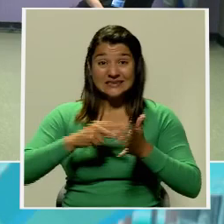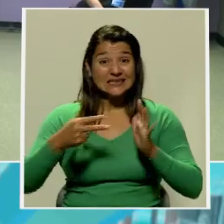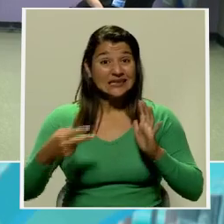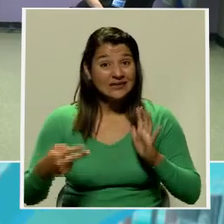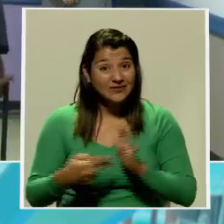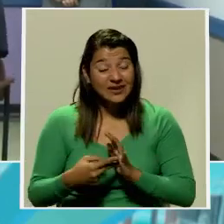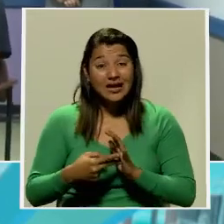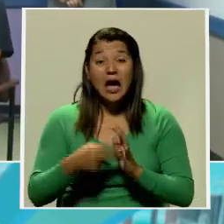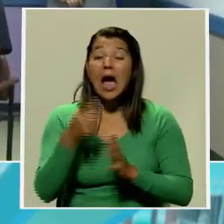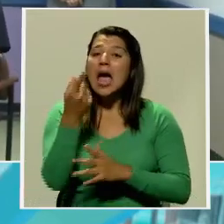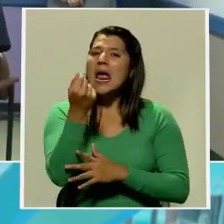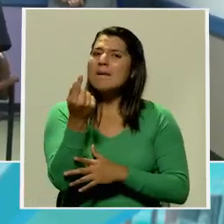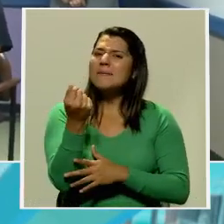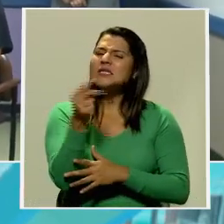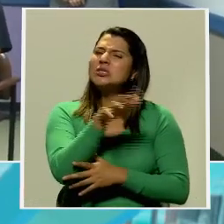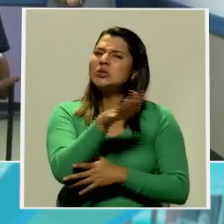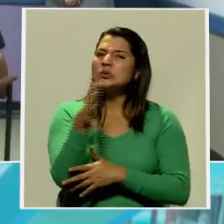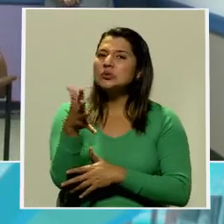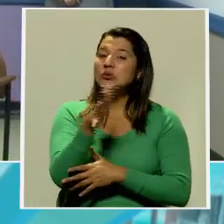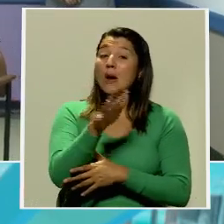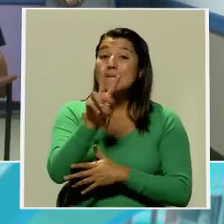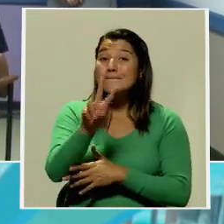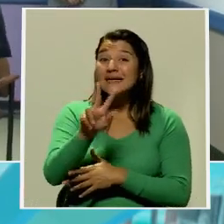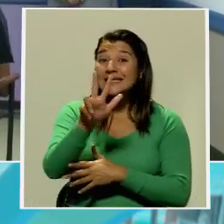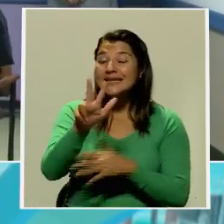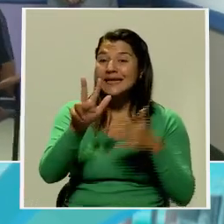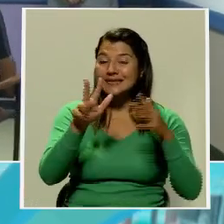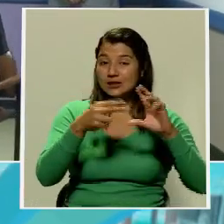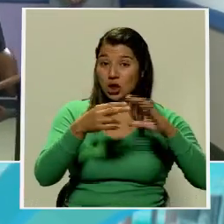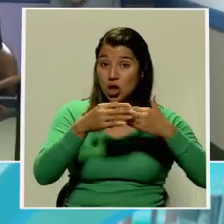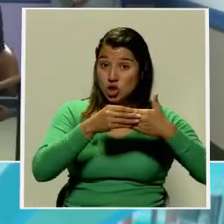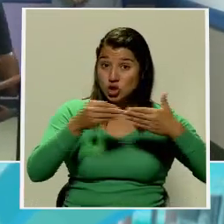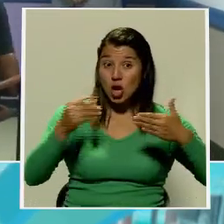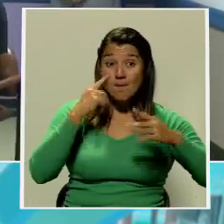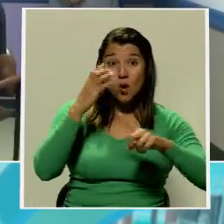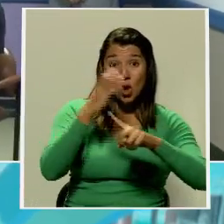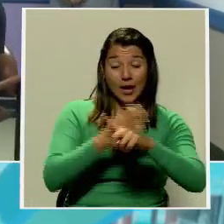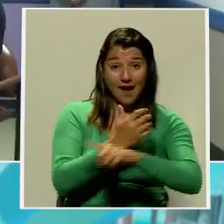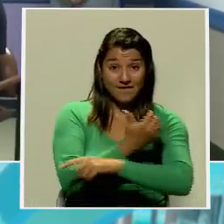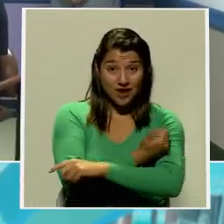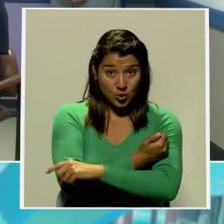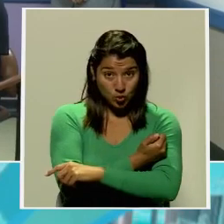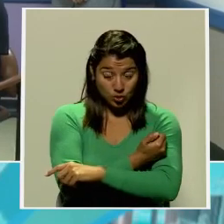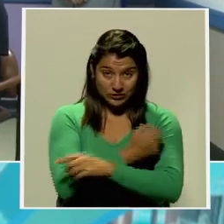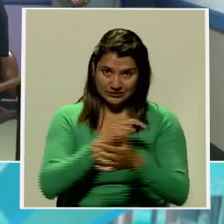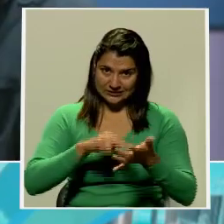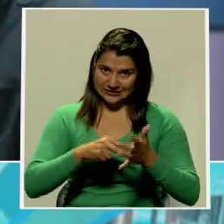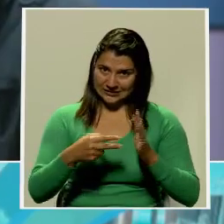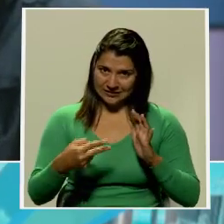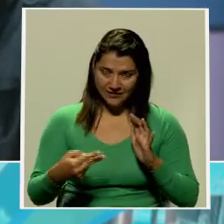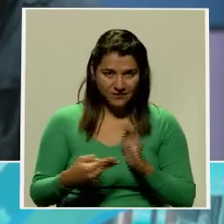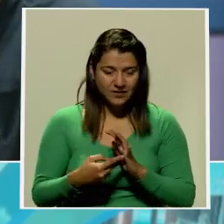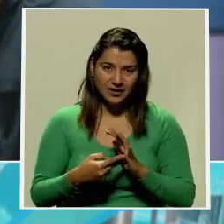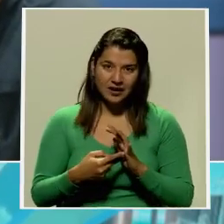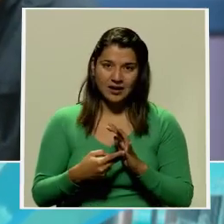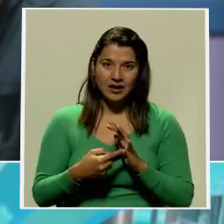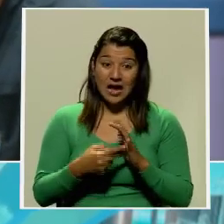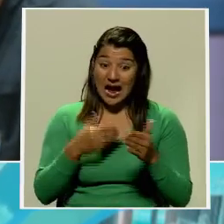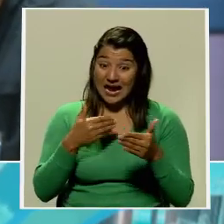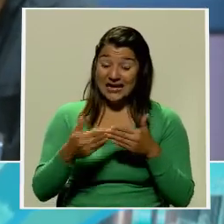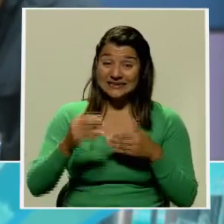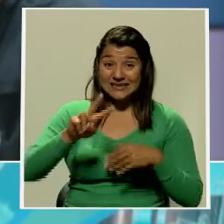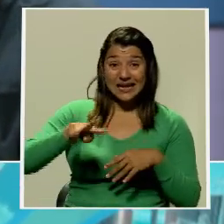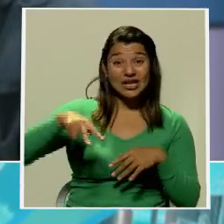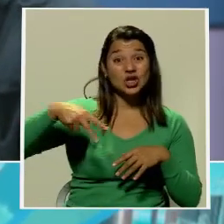estimado rondaría los $23 por cada dosis, una cifra que es cerca del